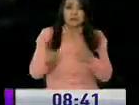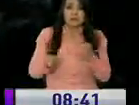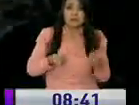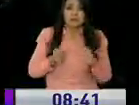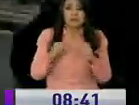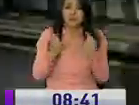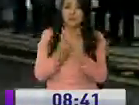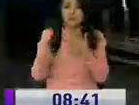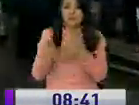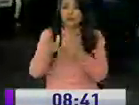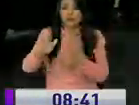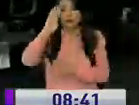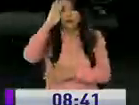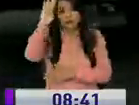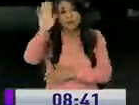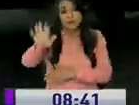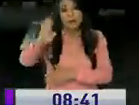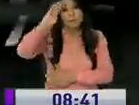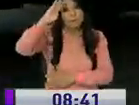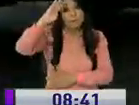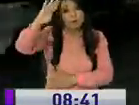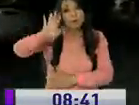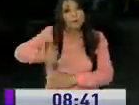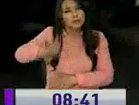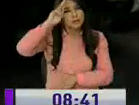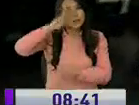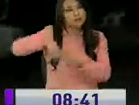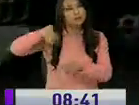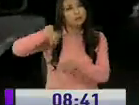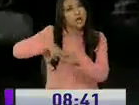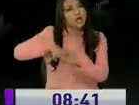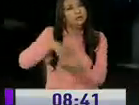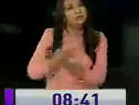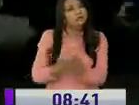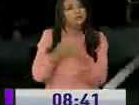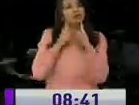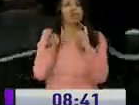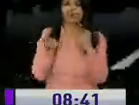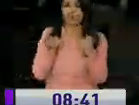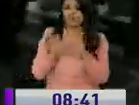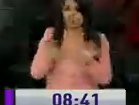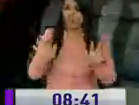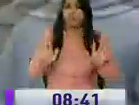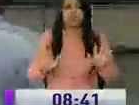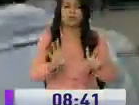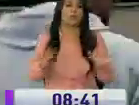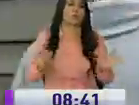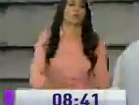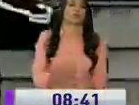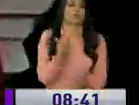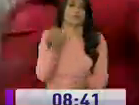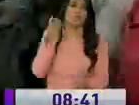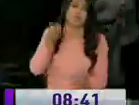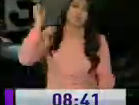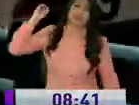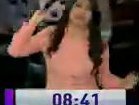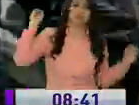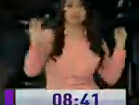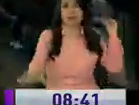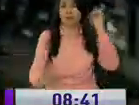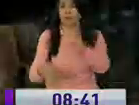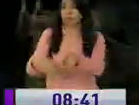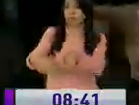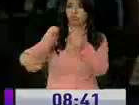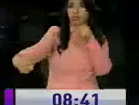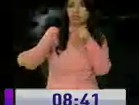de policías, que eran policías nacionales, me parece que llegaron justamente a tratar de bloquear la vía y la misma población, bueno, sí,